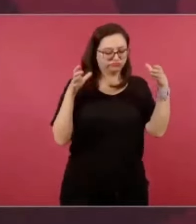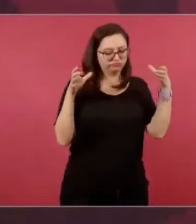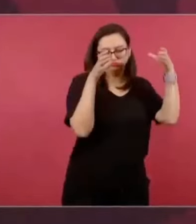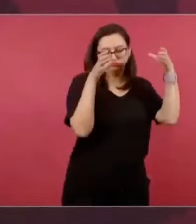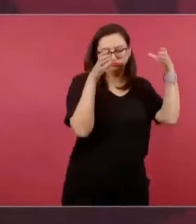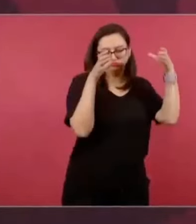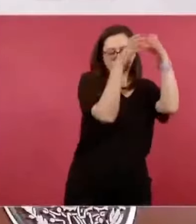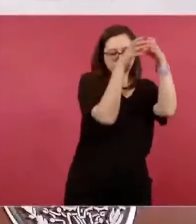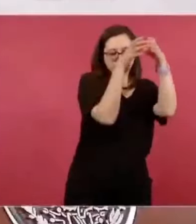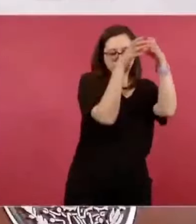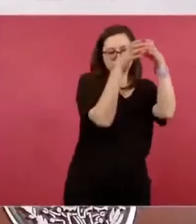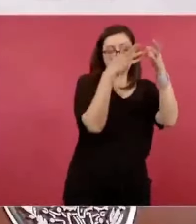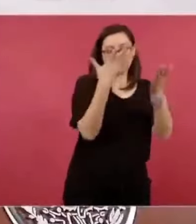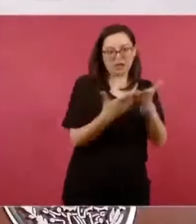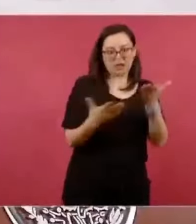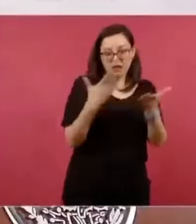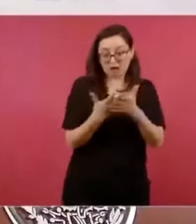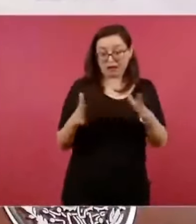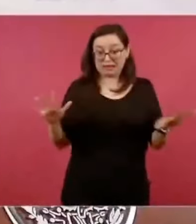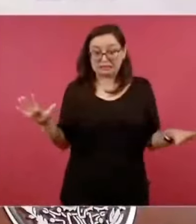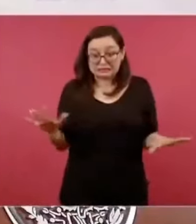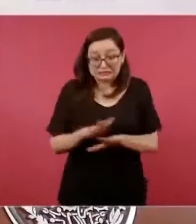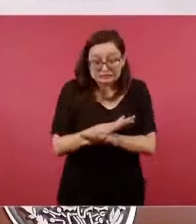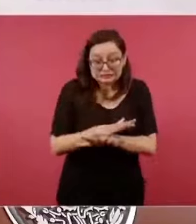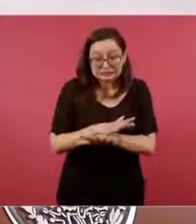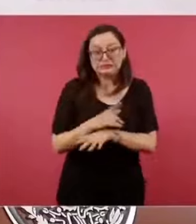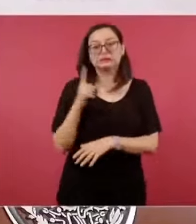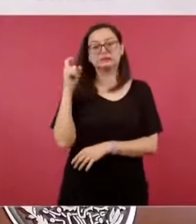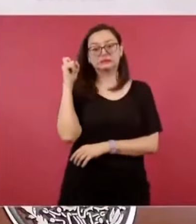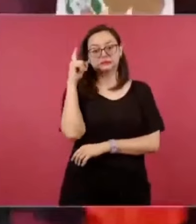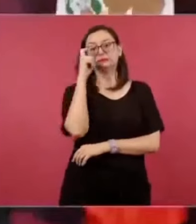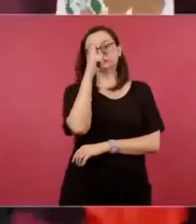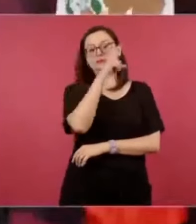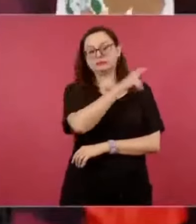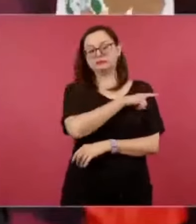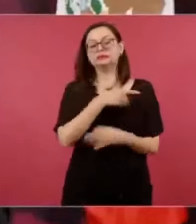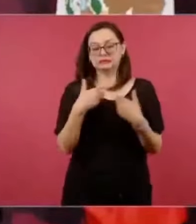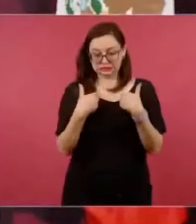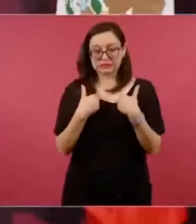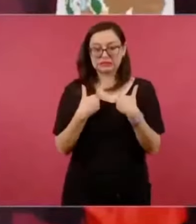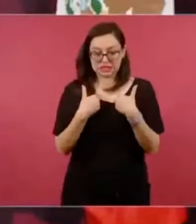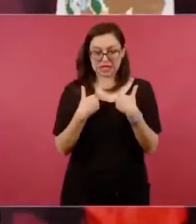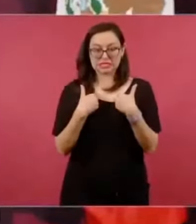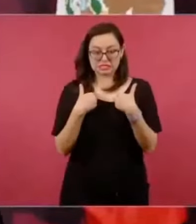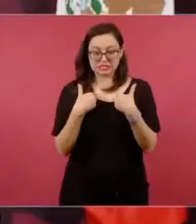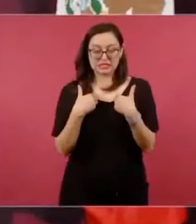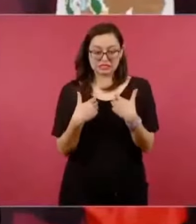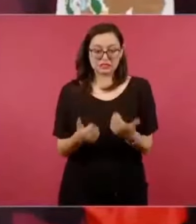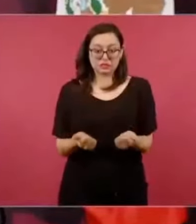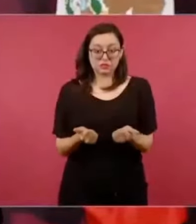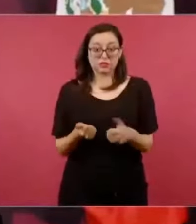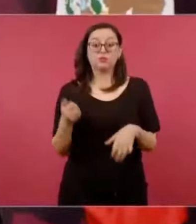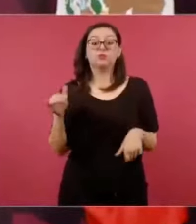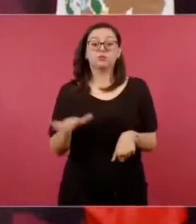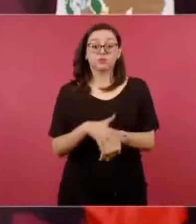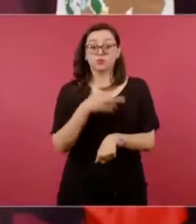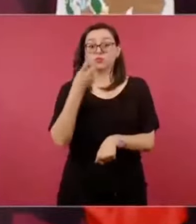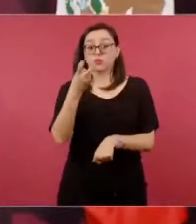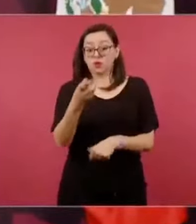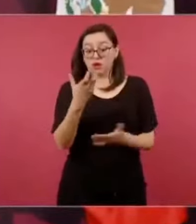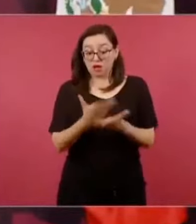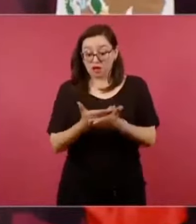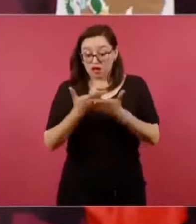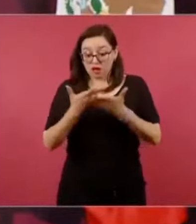cambiar. Por eso, todo el esfuerzo tiene que estar dirigido a los jóvenes,